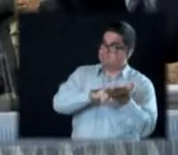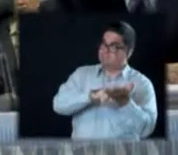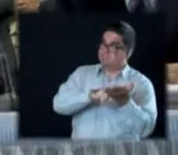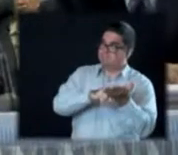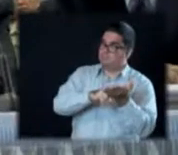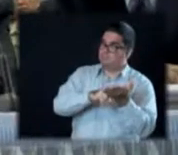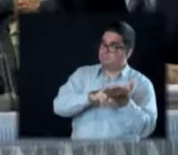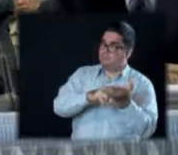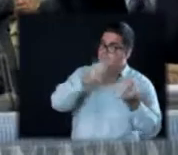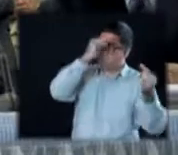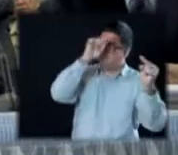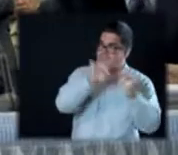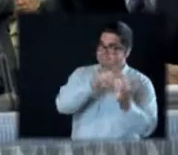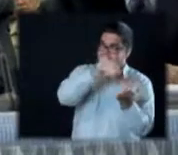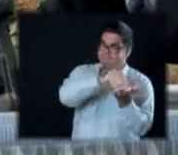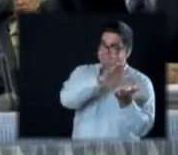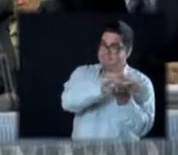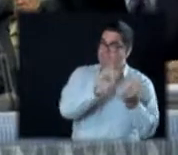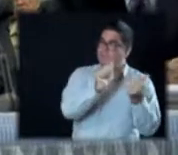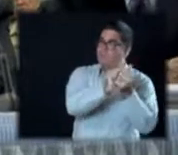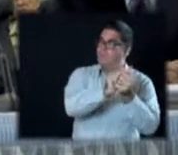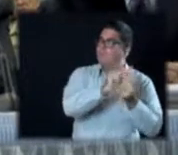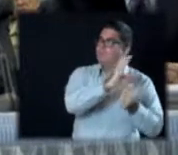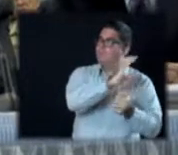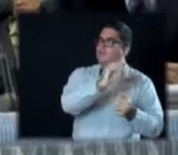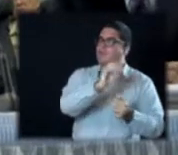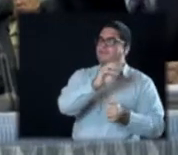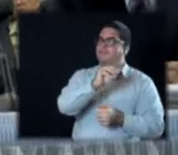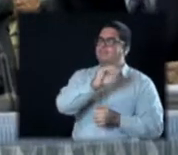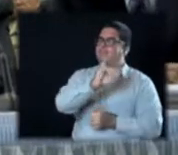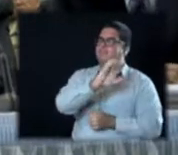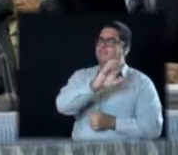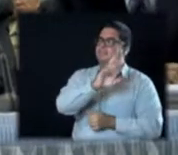7 meses antes de irnos para comenzar ese nuevo sistema.